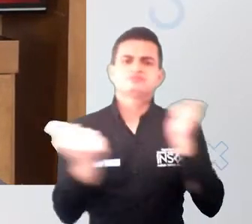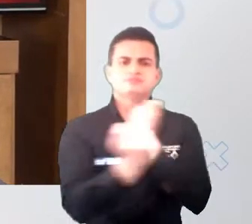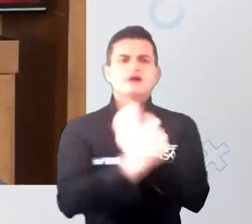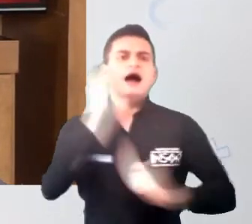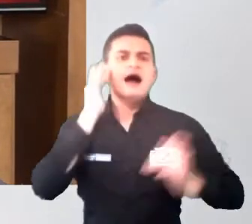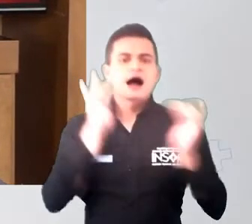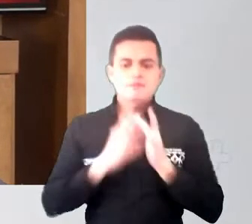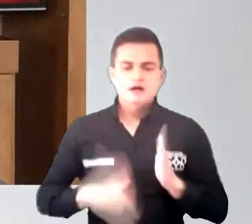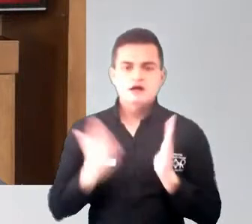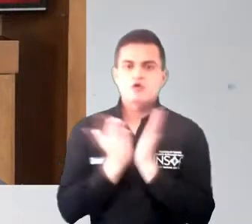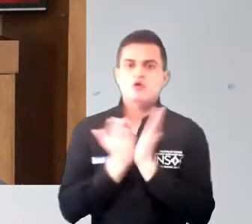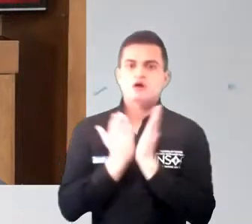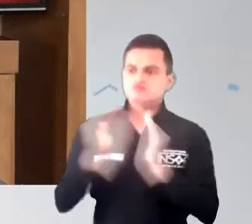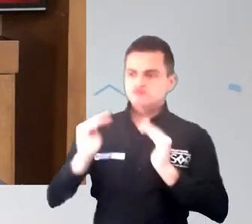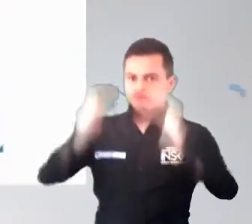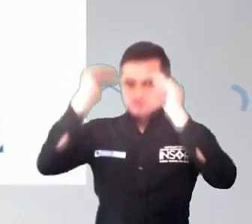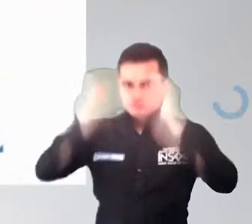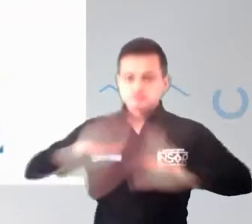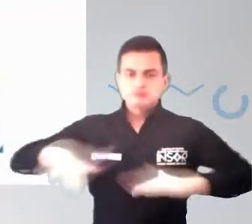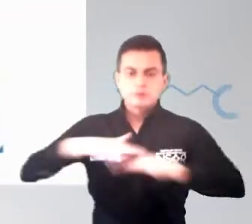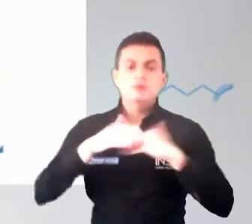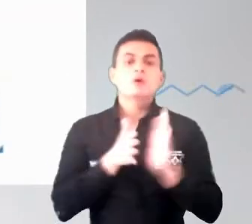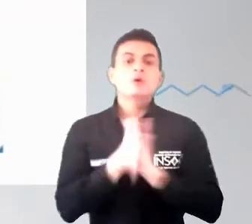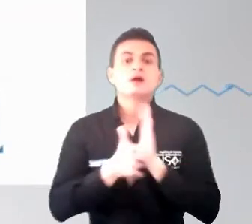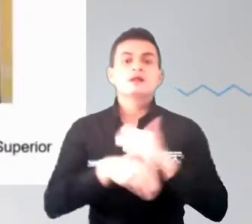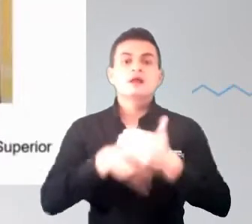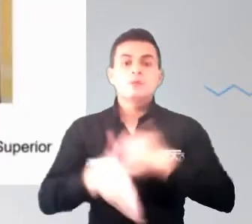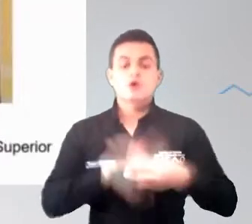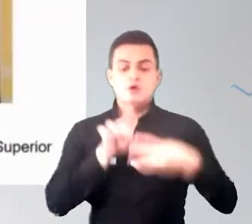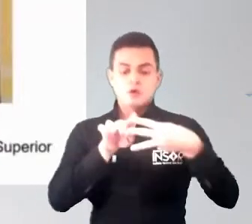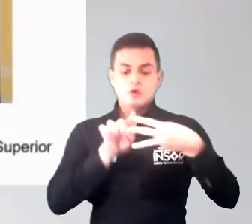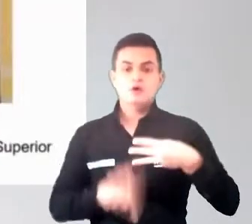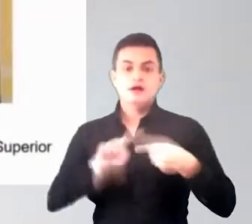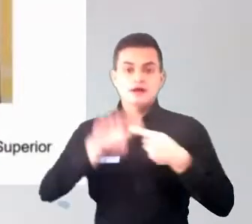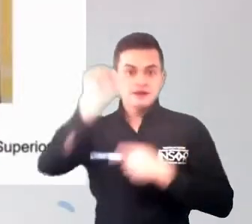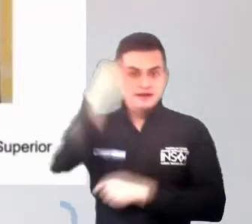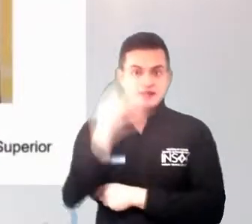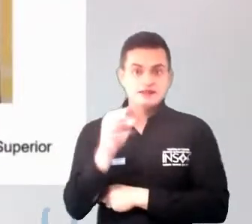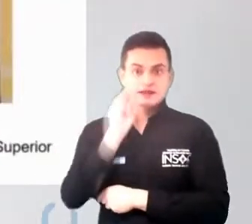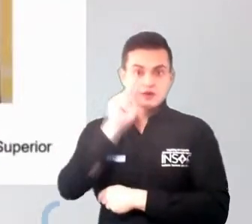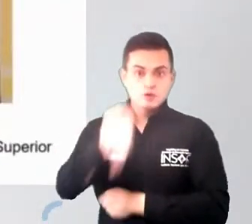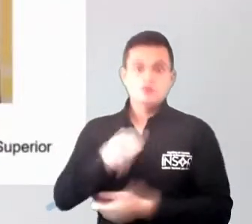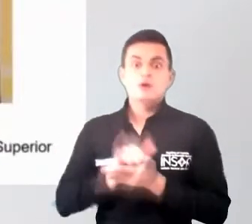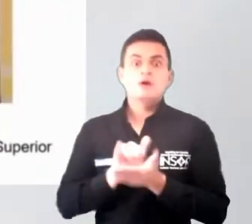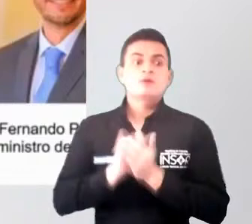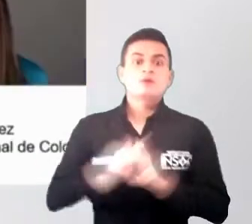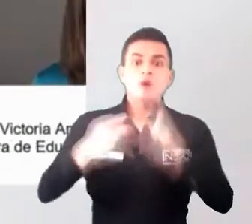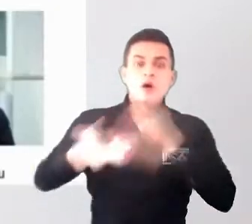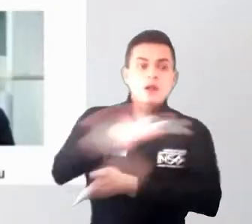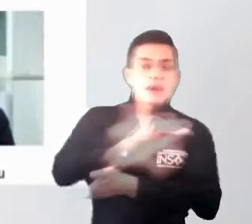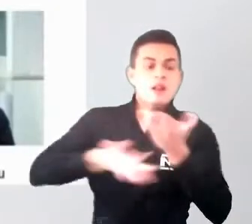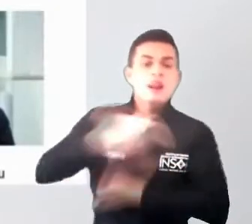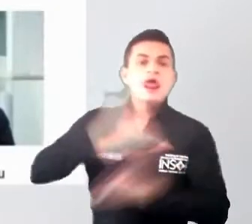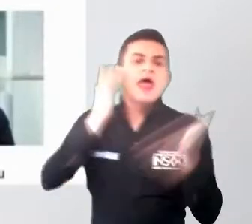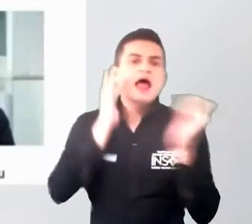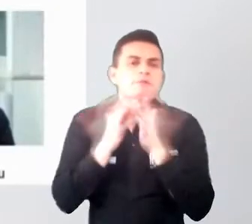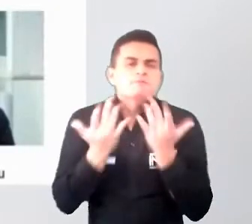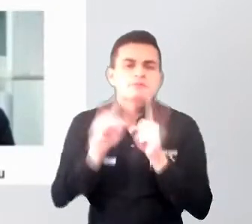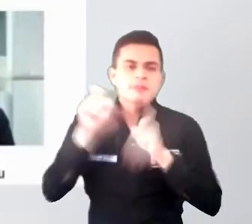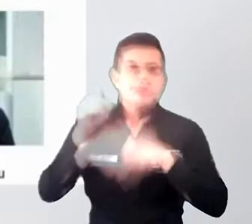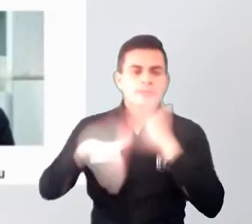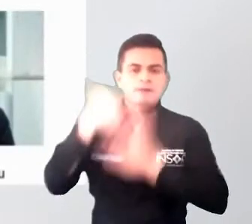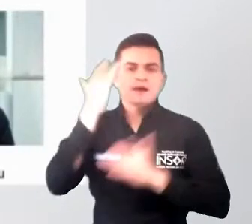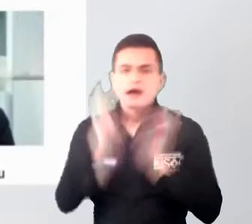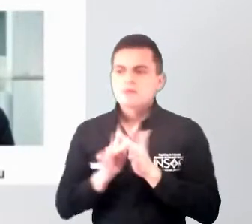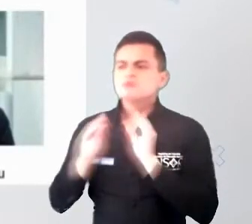Este proceso es un proceso que tendrá tres momentos. Recordemos que el 30 de junio estábamos también reunidos iniciando este ciclo de formación, de